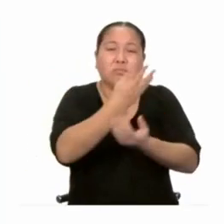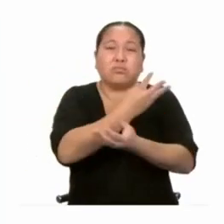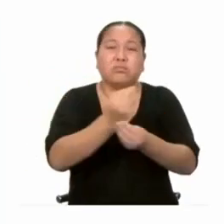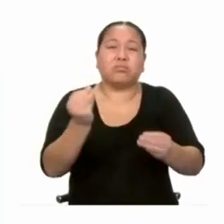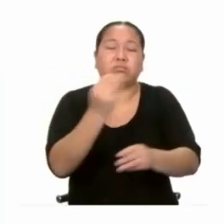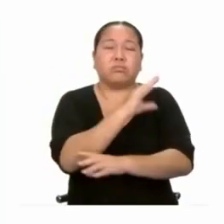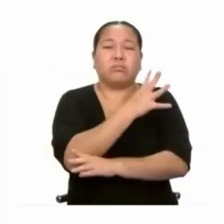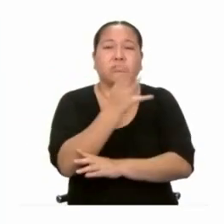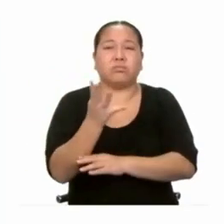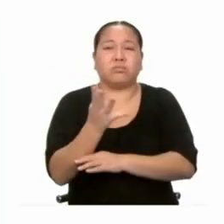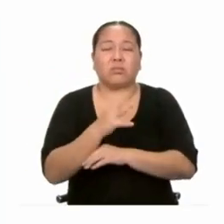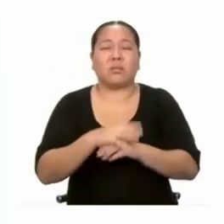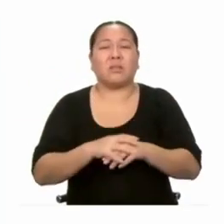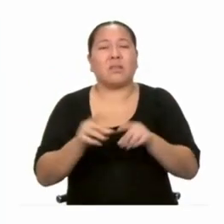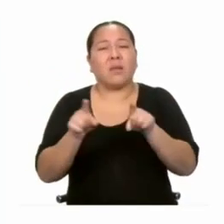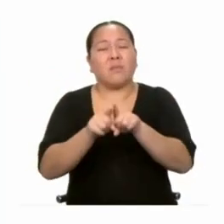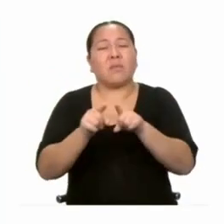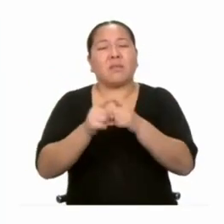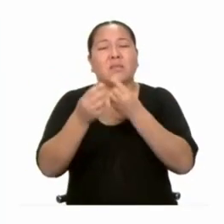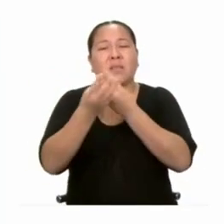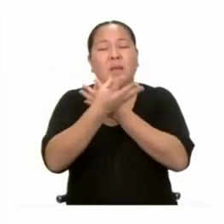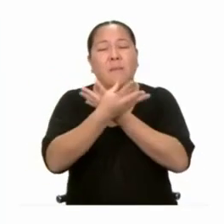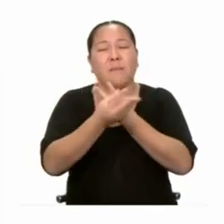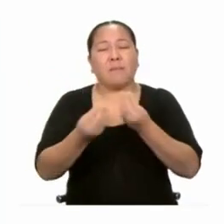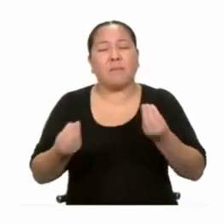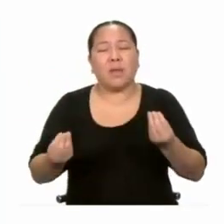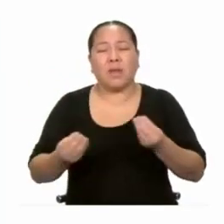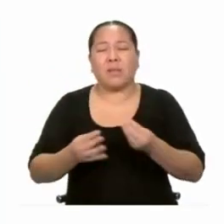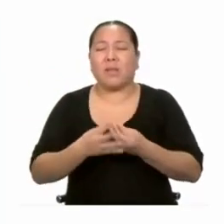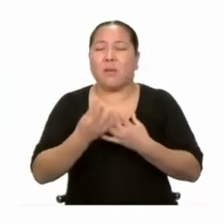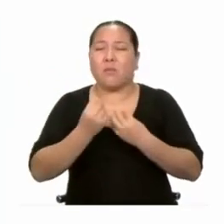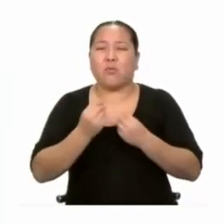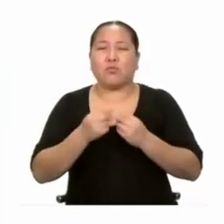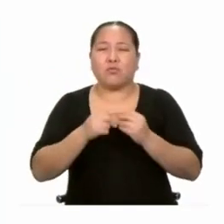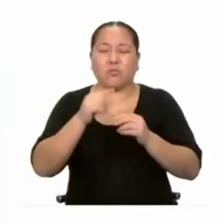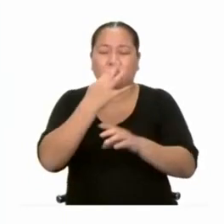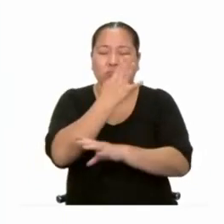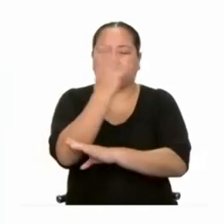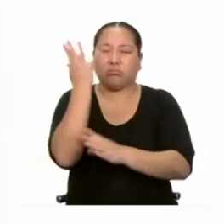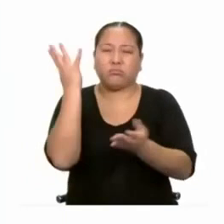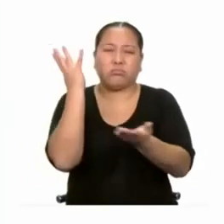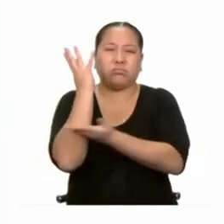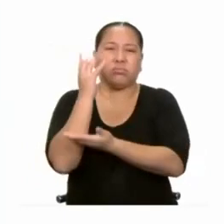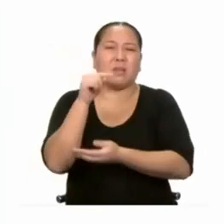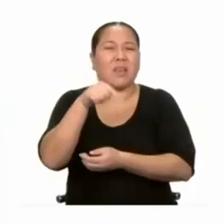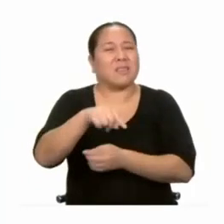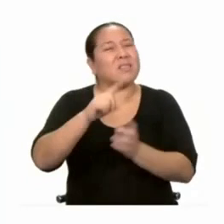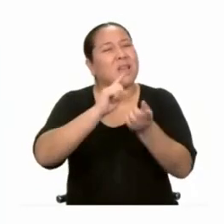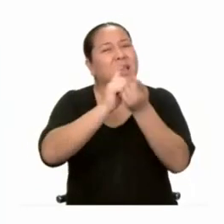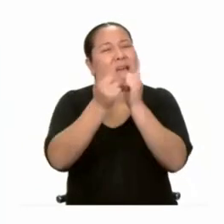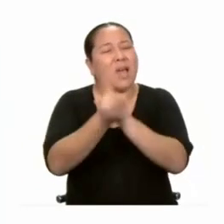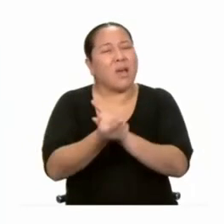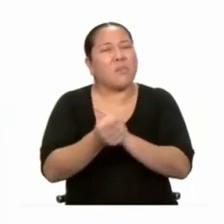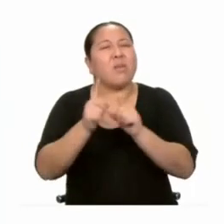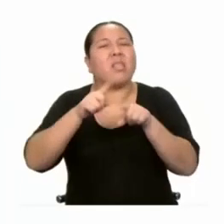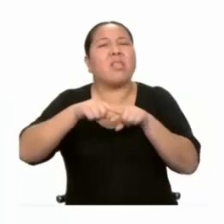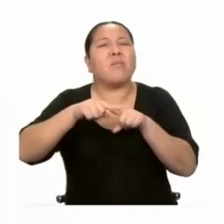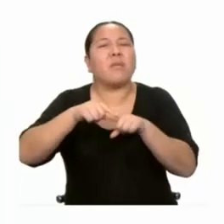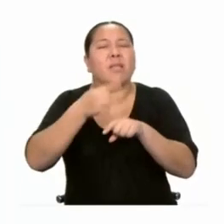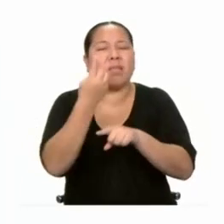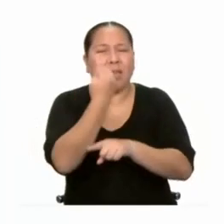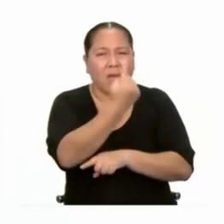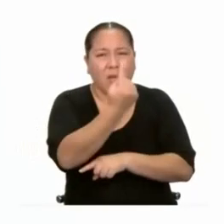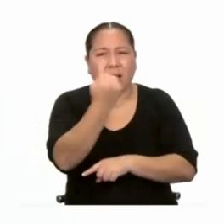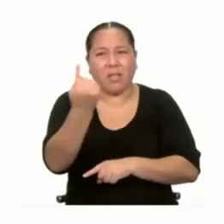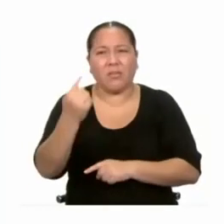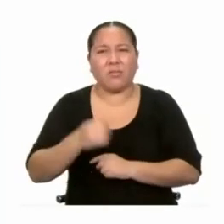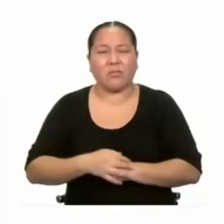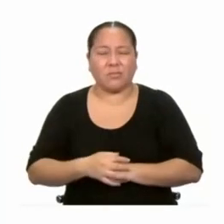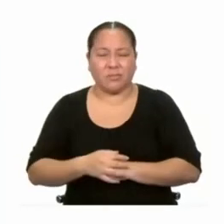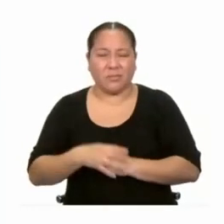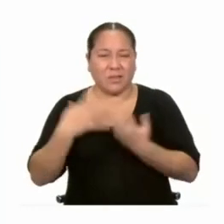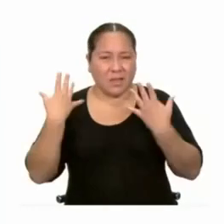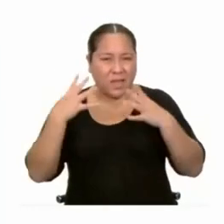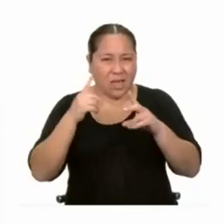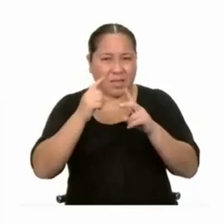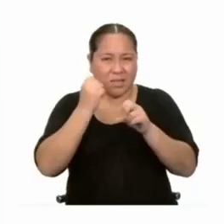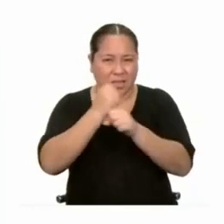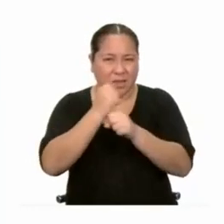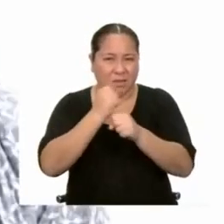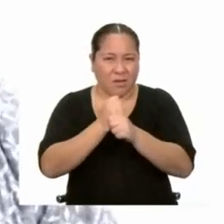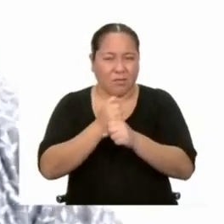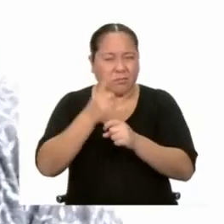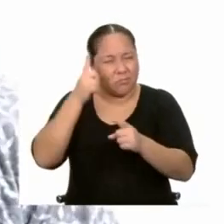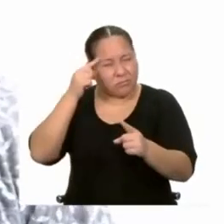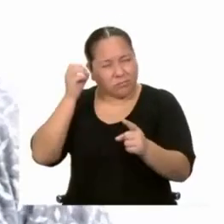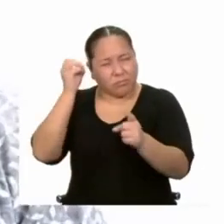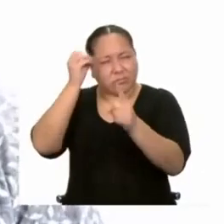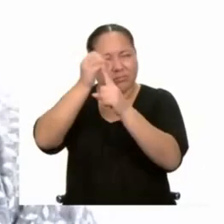a la deforestación. Este cambio depende de nosotros, así que manos a la obra. Para esto te planteamos los siguientes